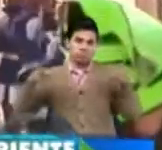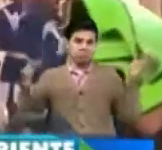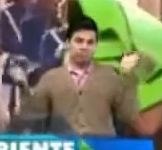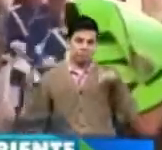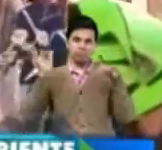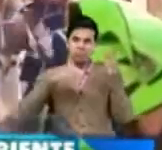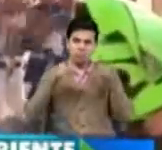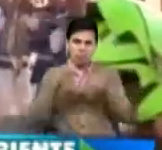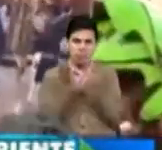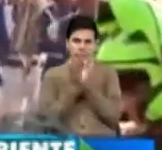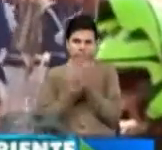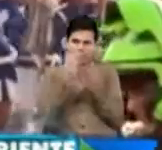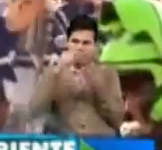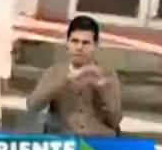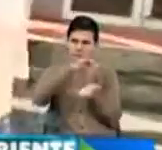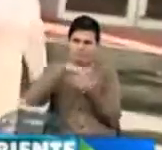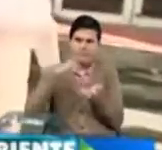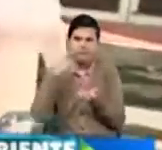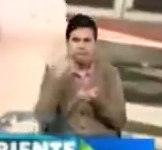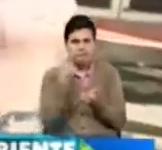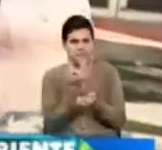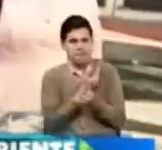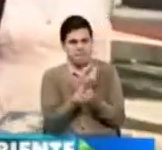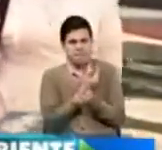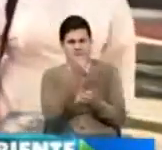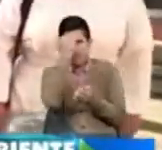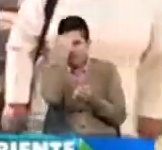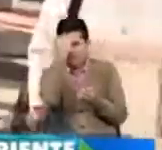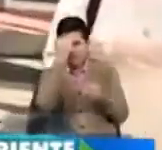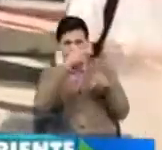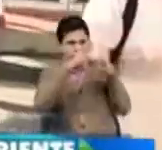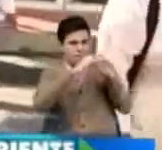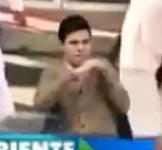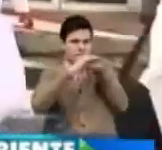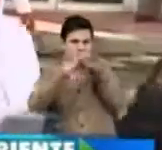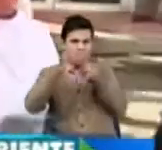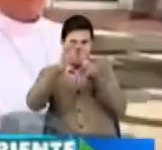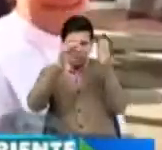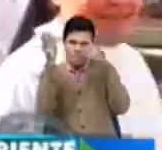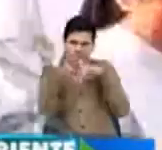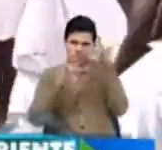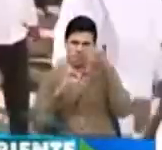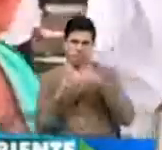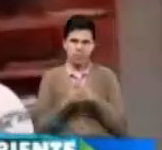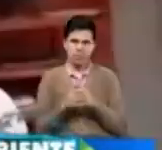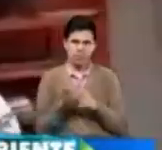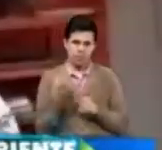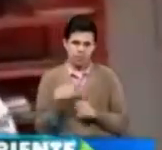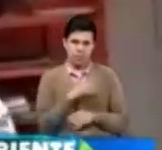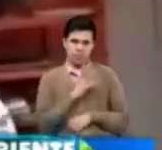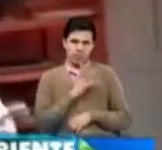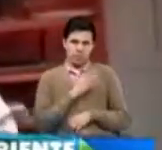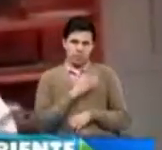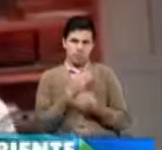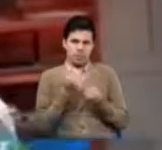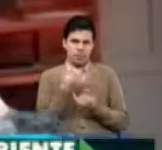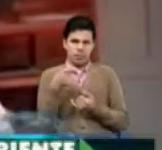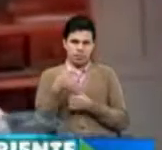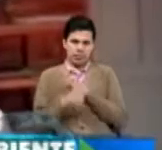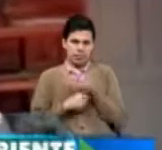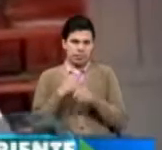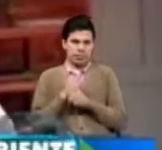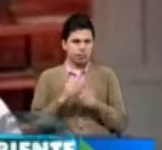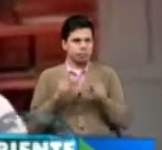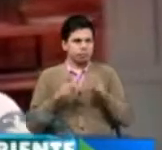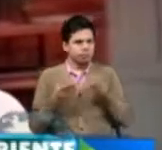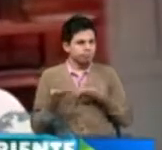de estudiantes, padres de familia, docentes e invitados especiales. Para nosotros es un orgullo celebrar estos 100 años al